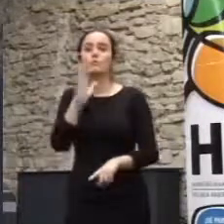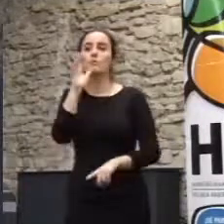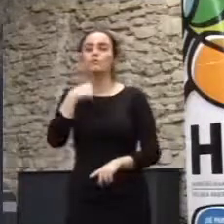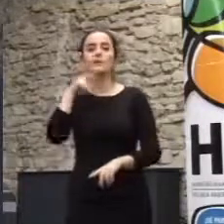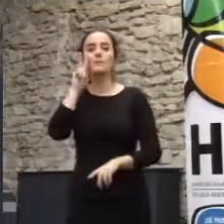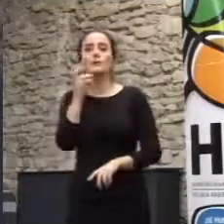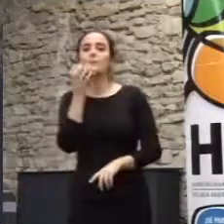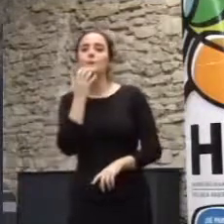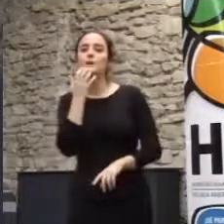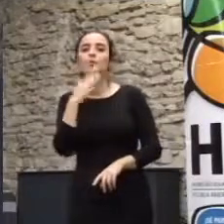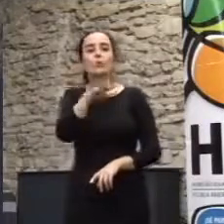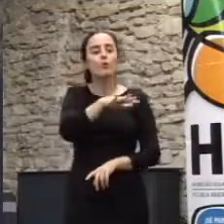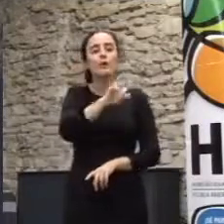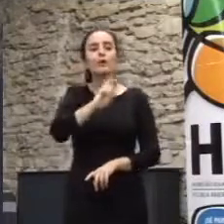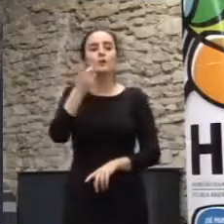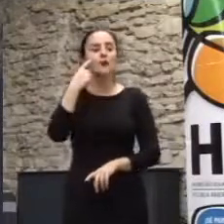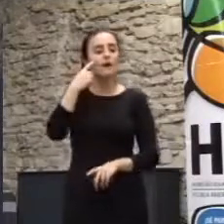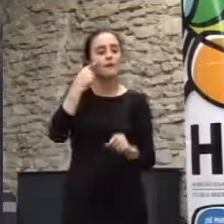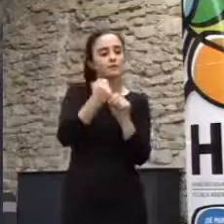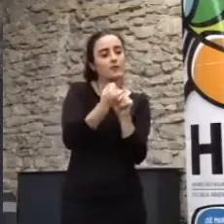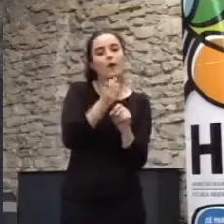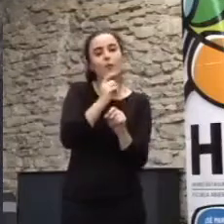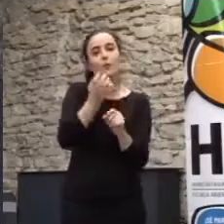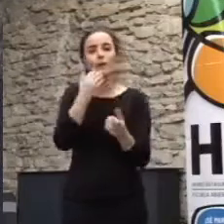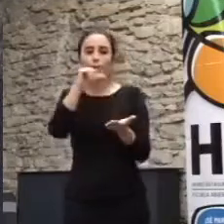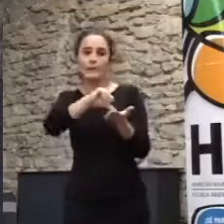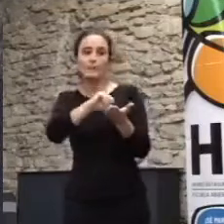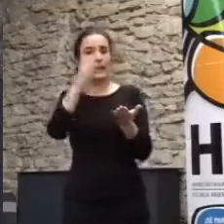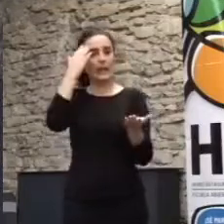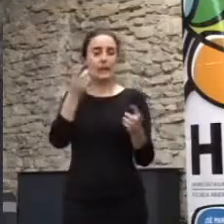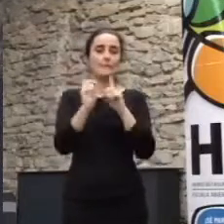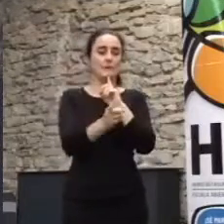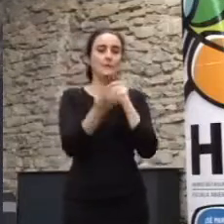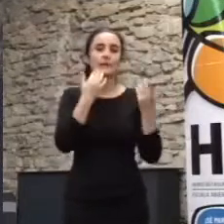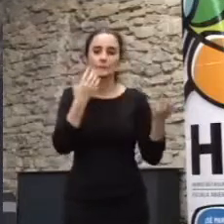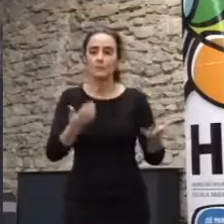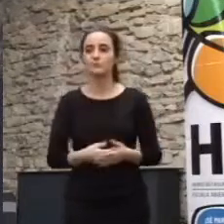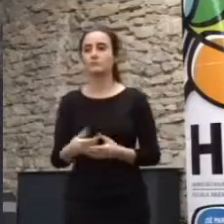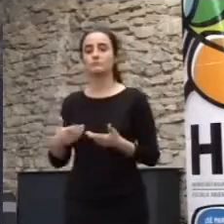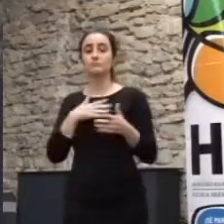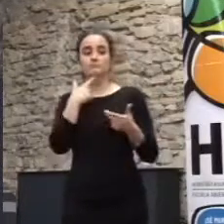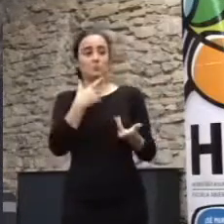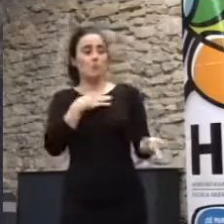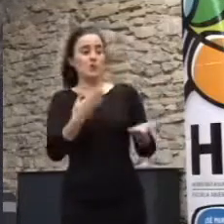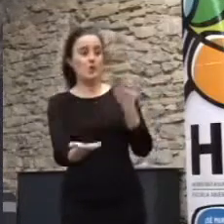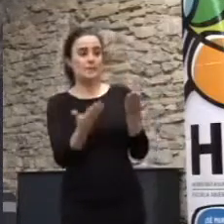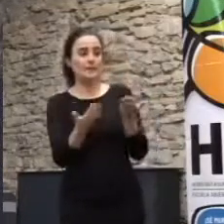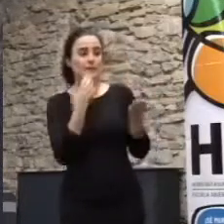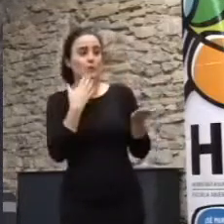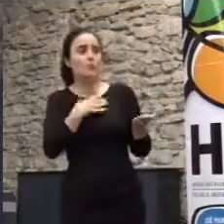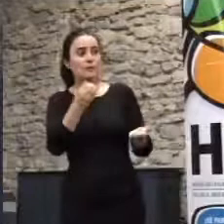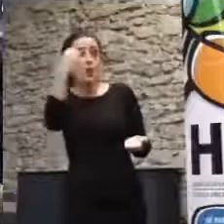cuecen las cosas en otros sitios, en otras capitales, por ejemplo, en Bilbao. Por lo tanto, podrás hacer esa comparativa y igual nos das un poquito de